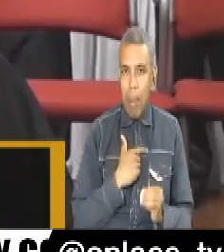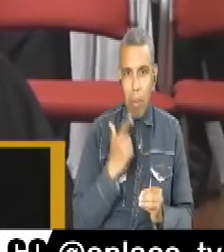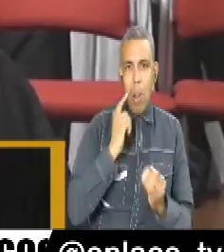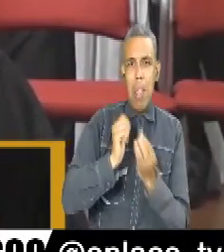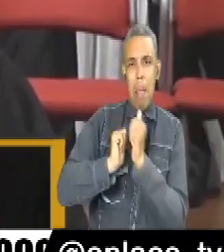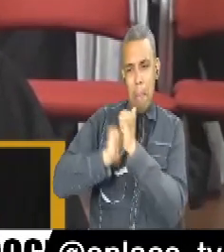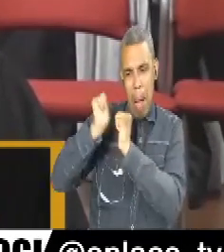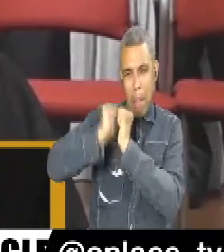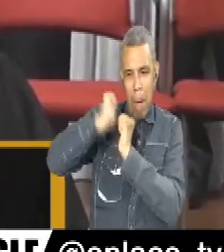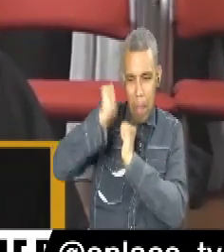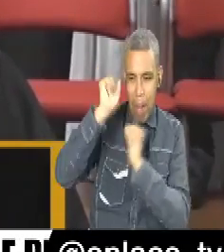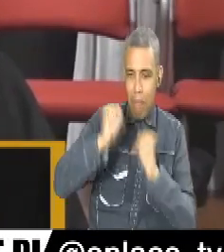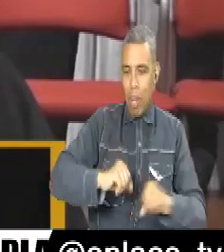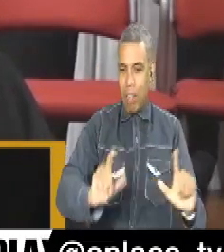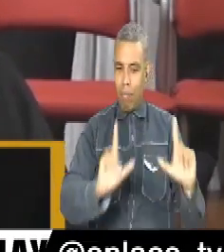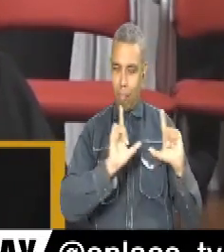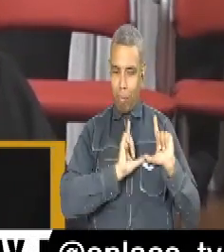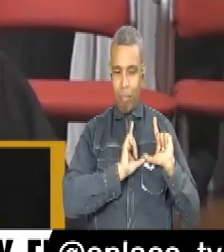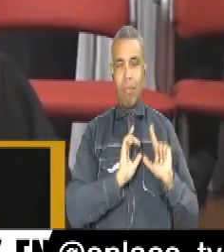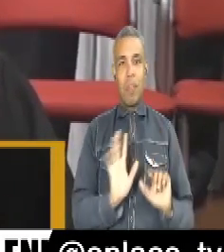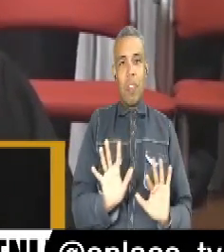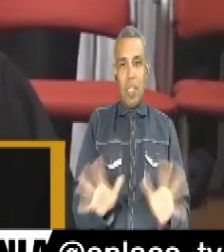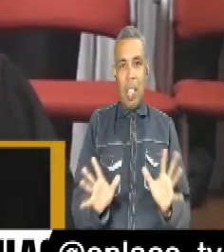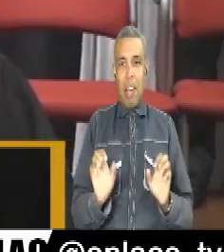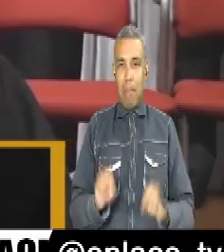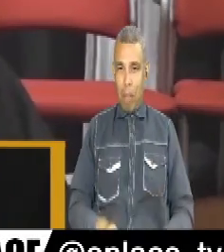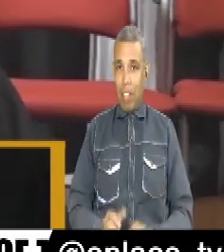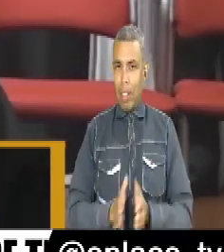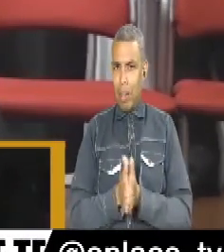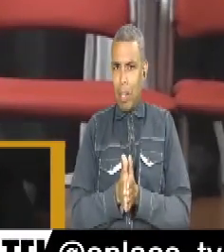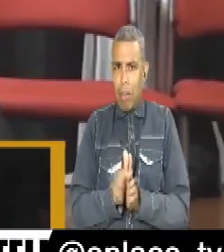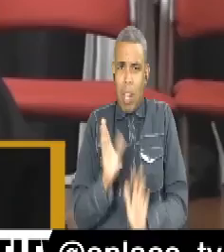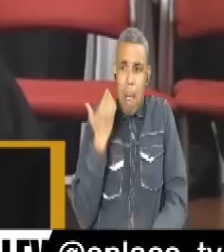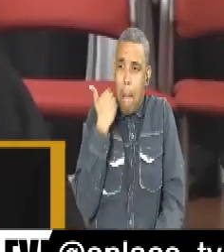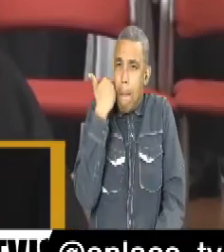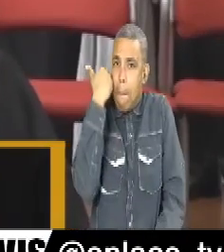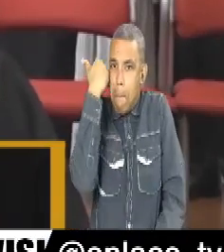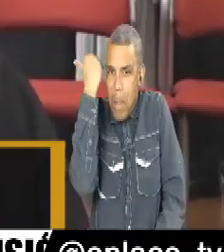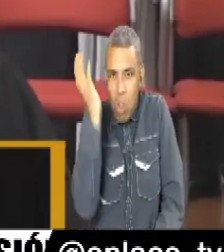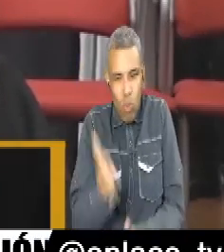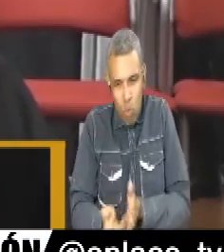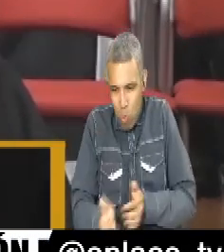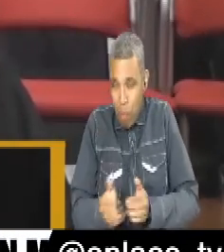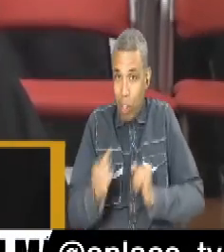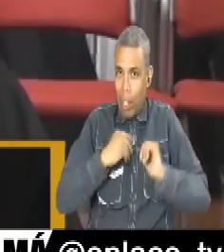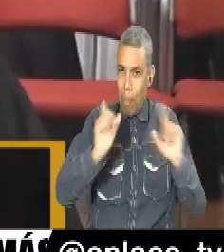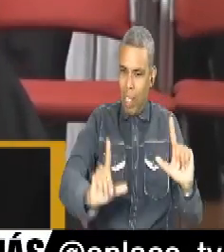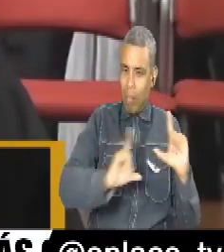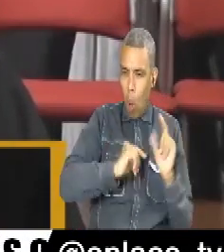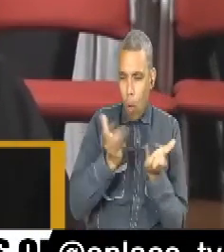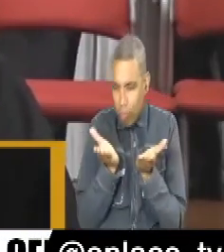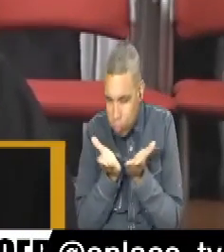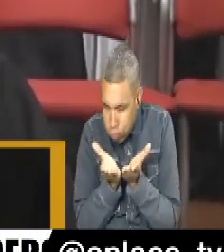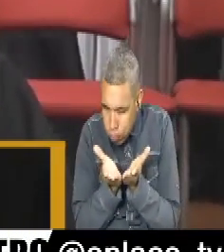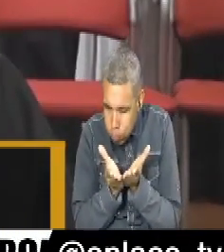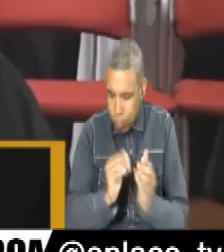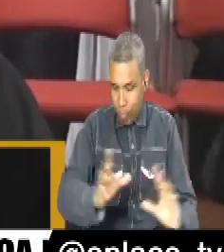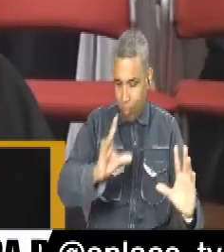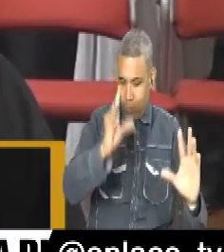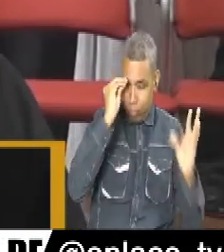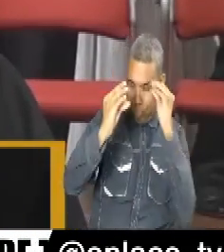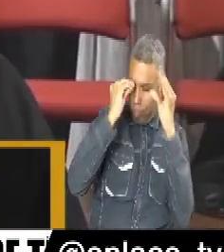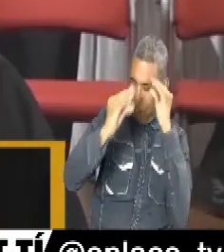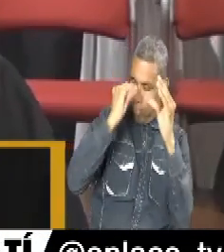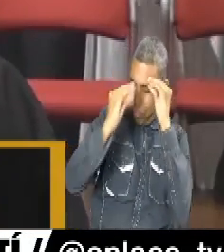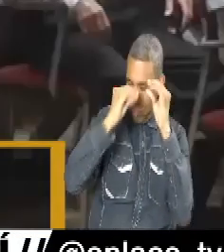ya estamos a cerca de pensionarnos y esa es la oportunidad que el ejército nos ha dado a los soldados profesionales